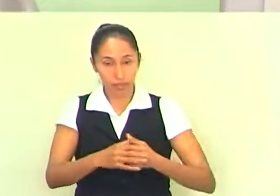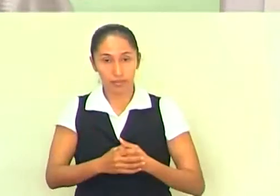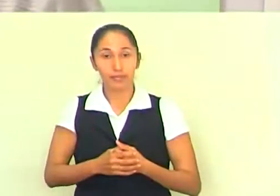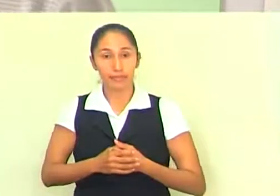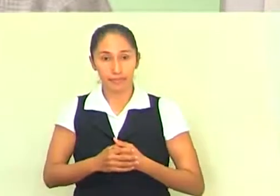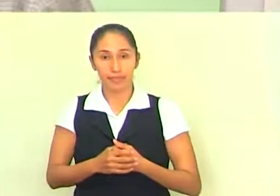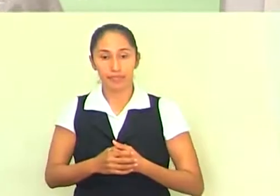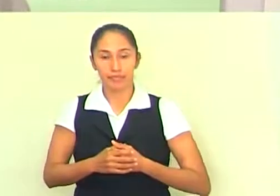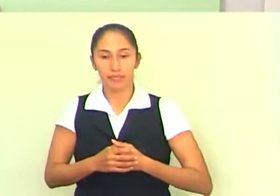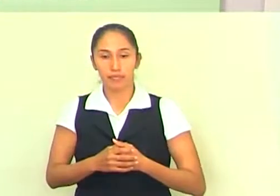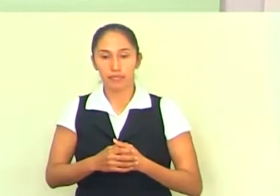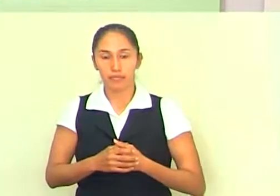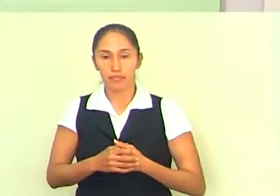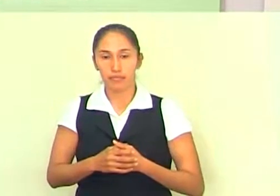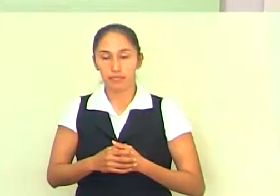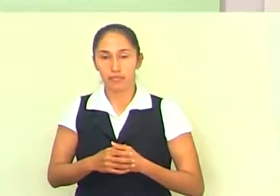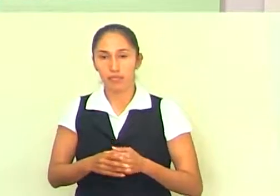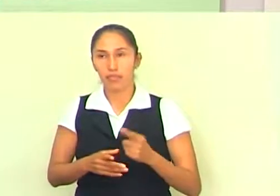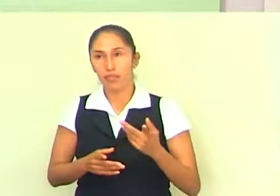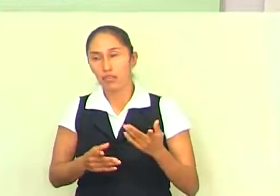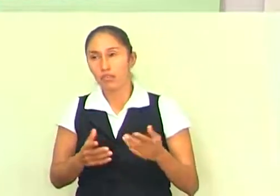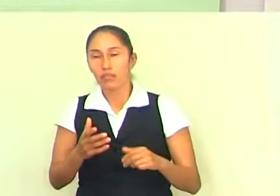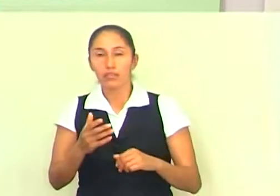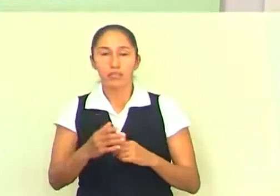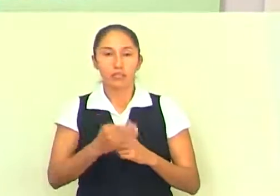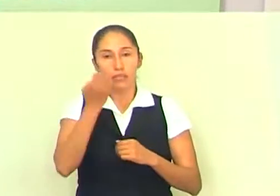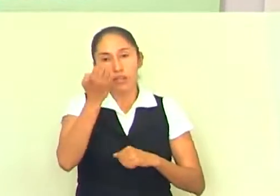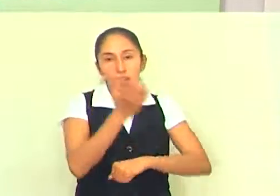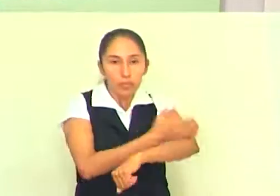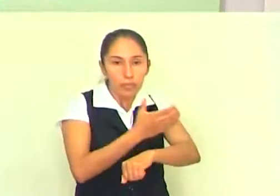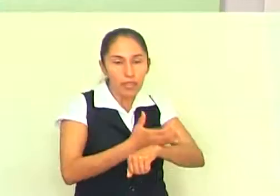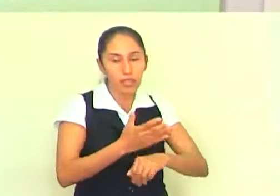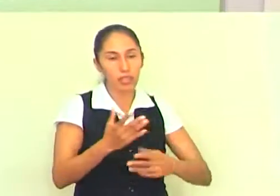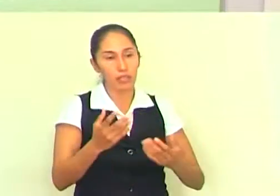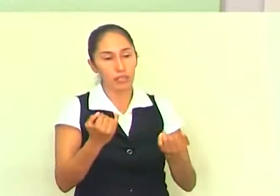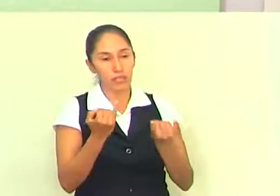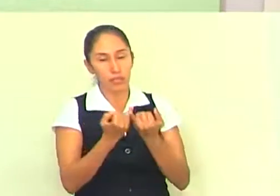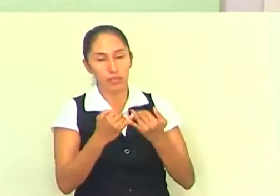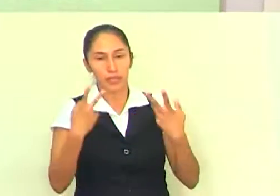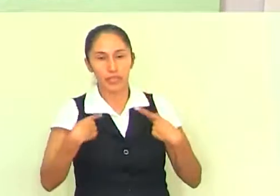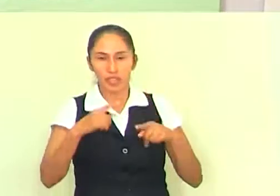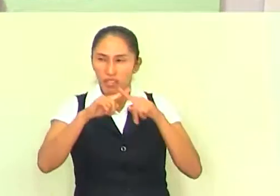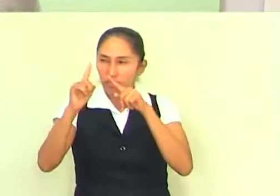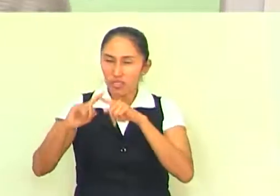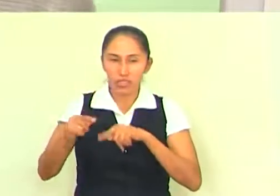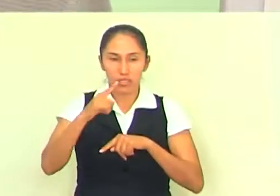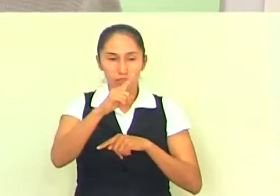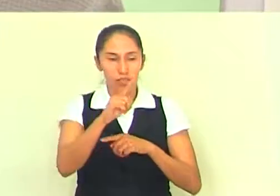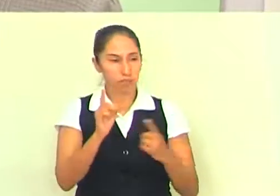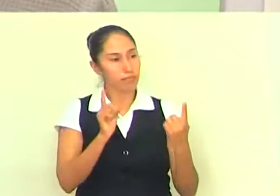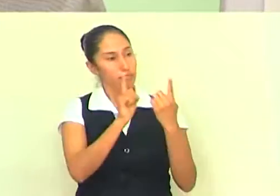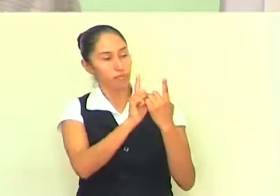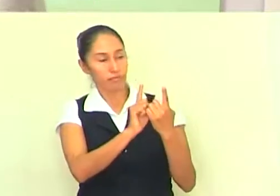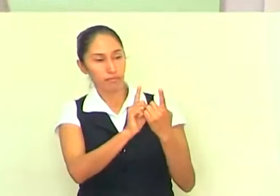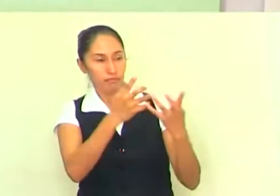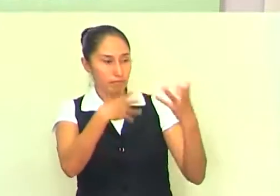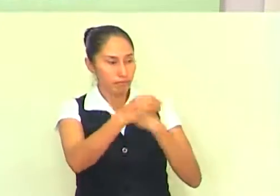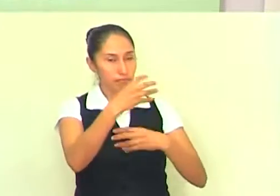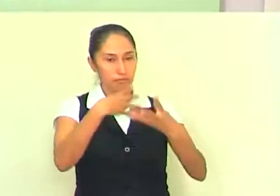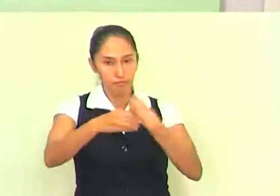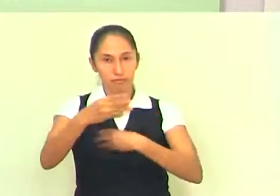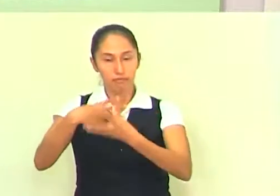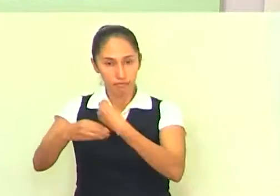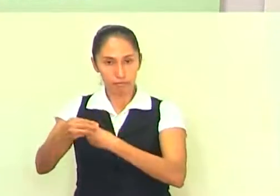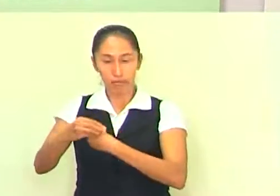con tus compañeros y con todas las personas con las que te relacionas. Eso es importante. La